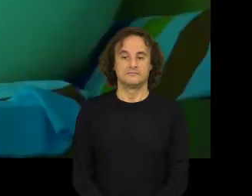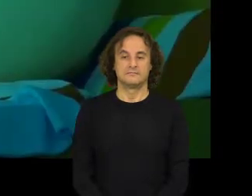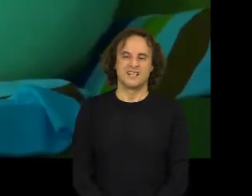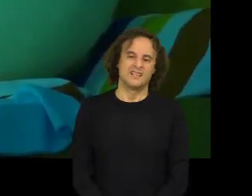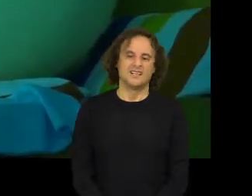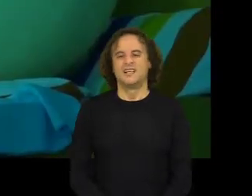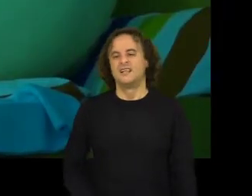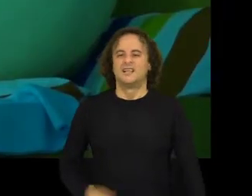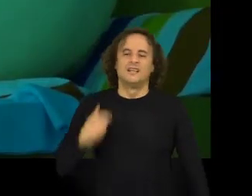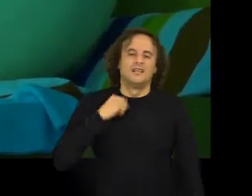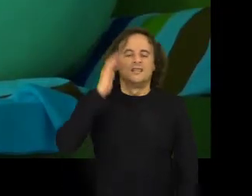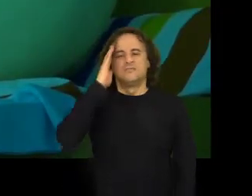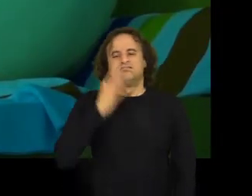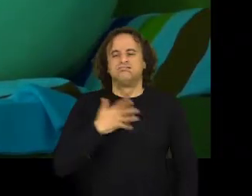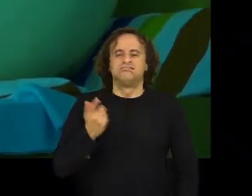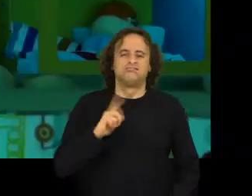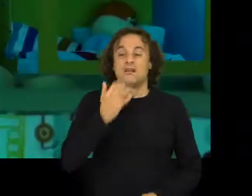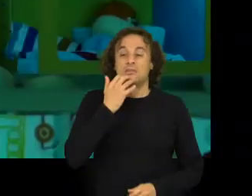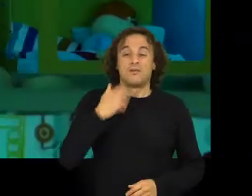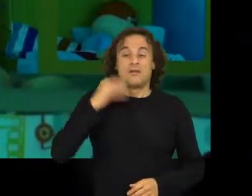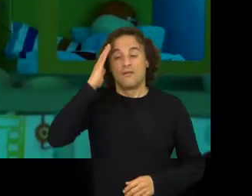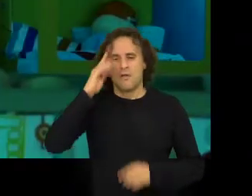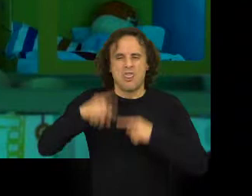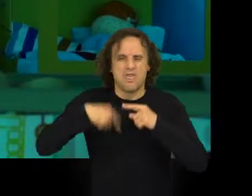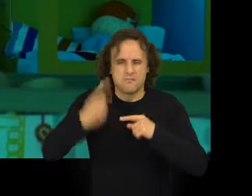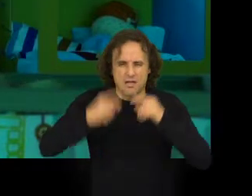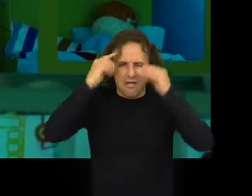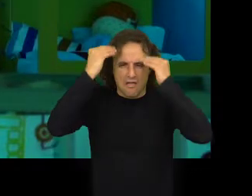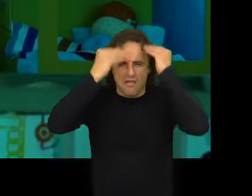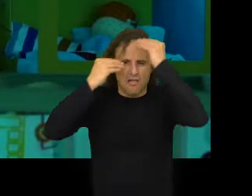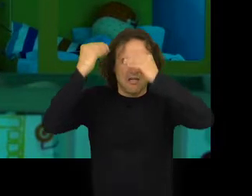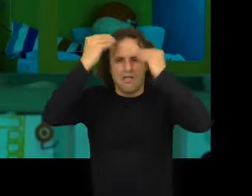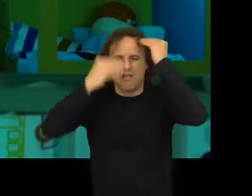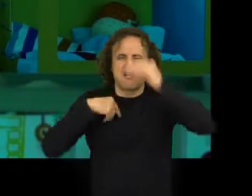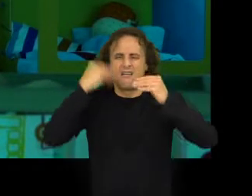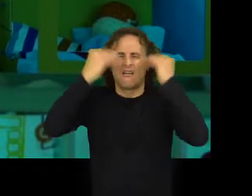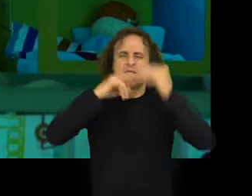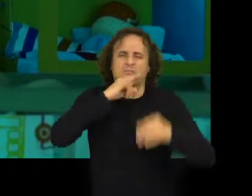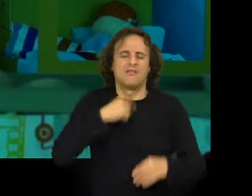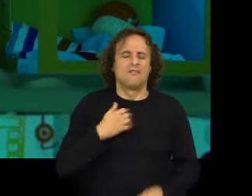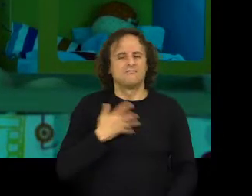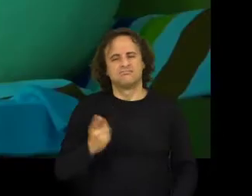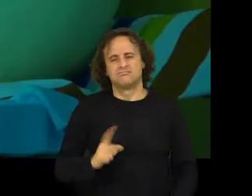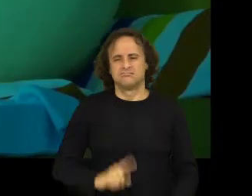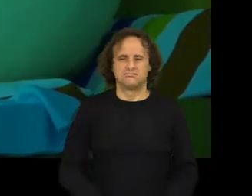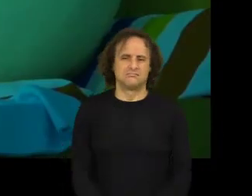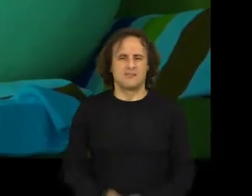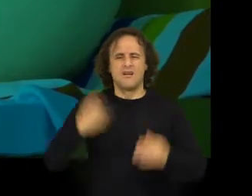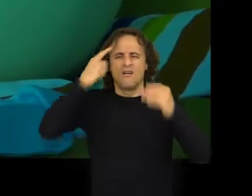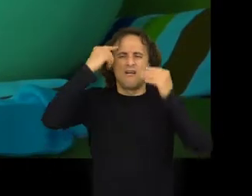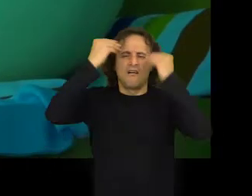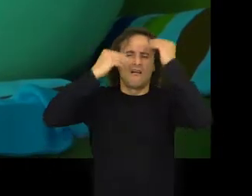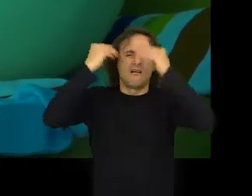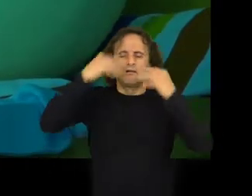Ai, non quero dormir. Se durmo, igual soño, e non quero soñar cousas pesadas.